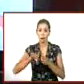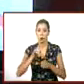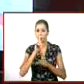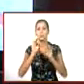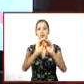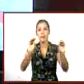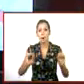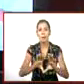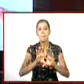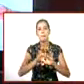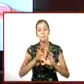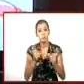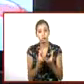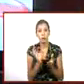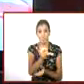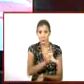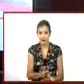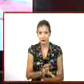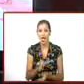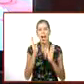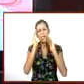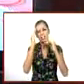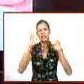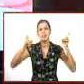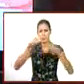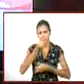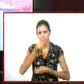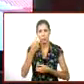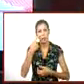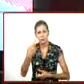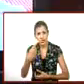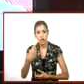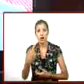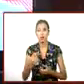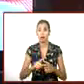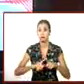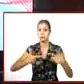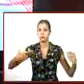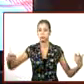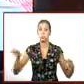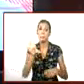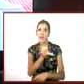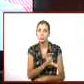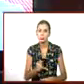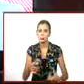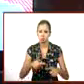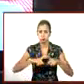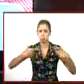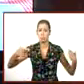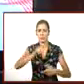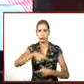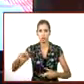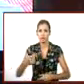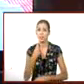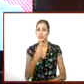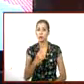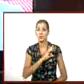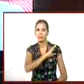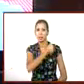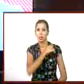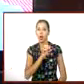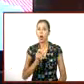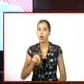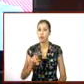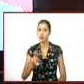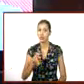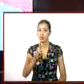un llamado a los países del mundo para que atiendan el tema alimentario ante la situación que genera el crecimiento poblacional hizo el director de la Organización de las Naciones Unidas para la